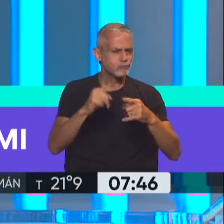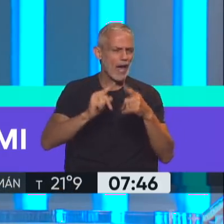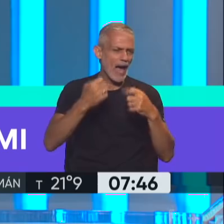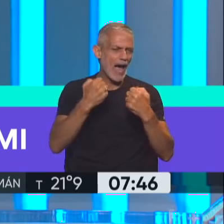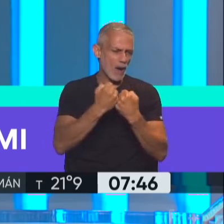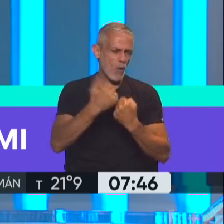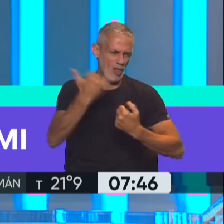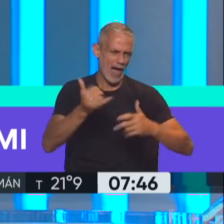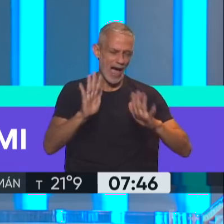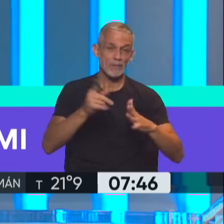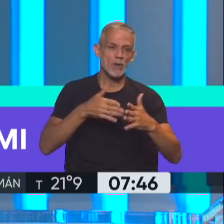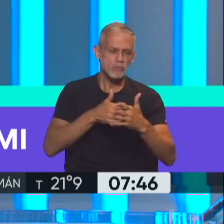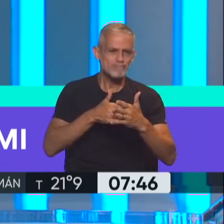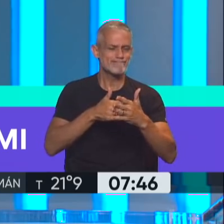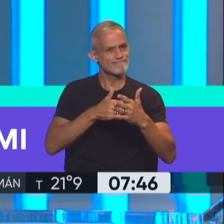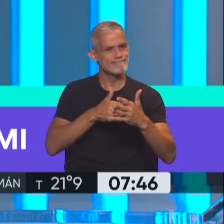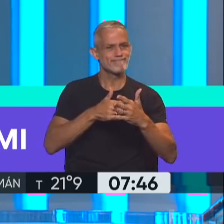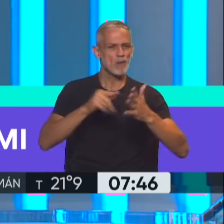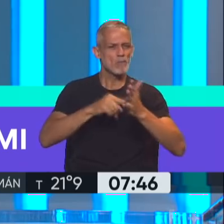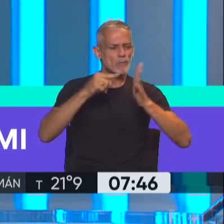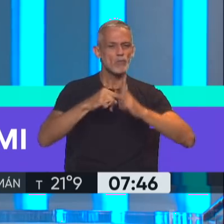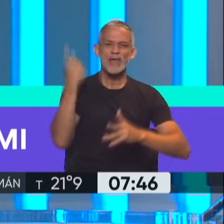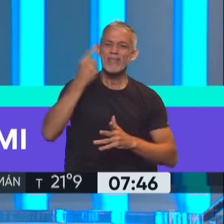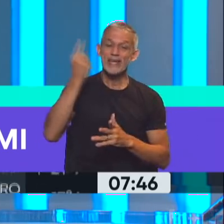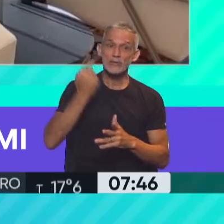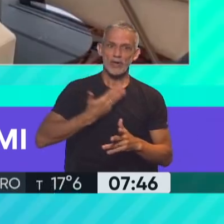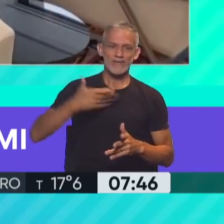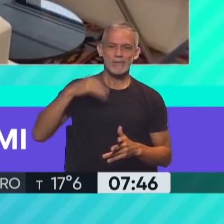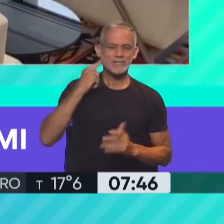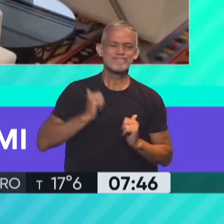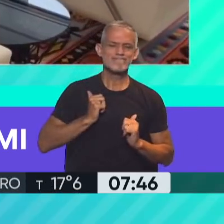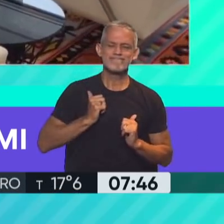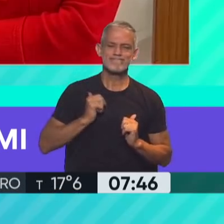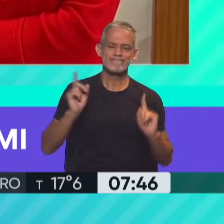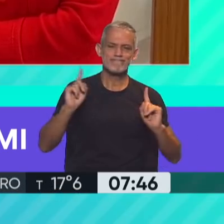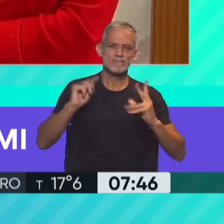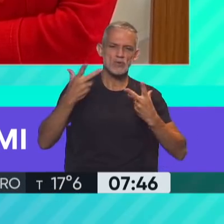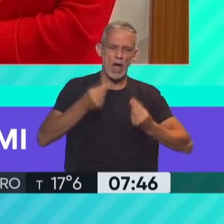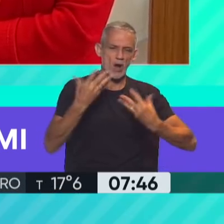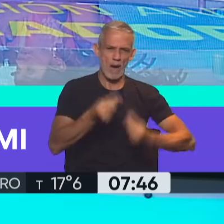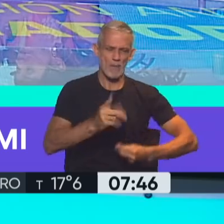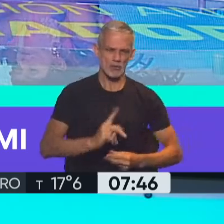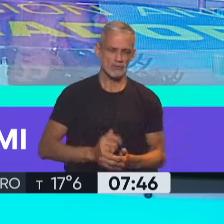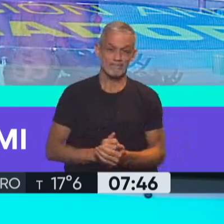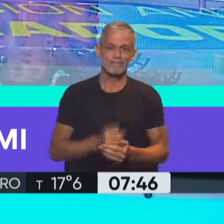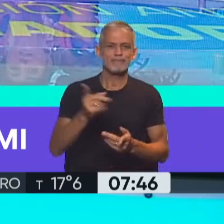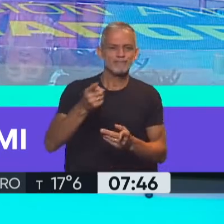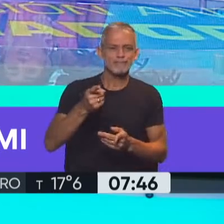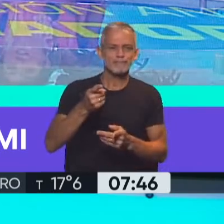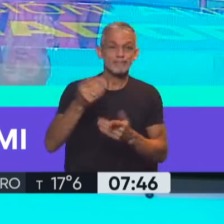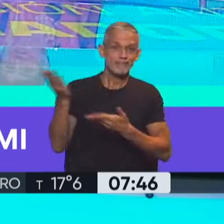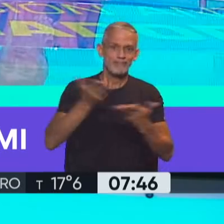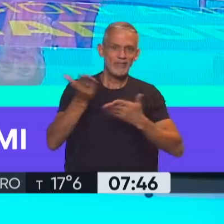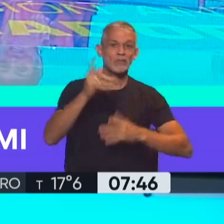pero ahí hay una traba muy fuerte donde unos directores del fondo monetario que no están acompañando argentina flor pero estamos con un invitado